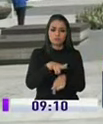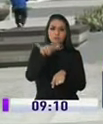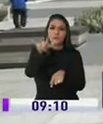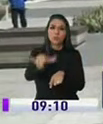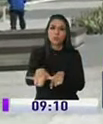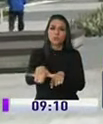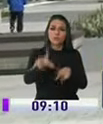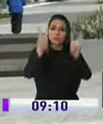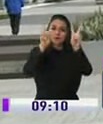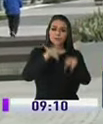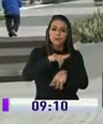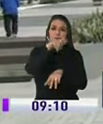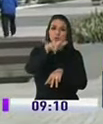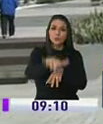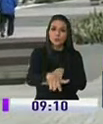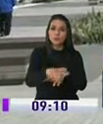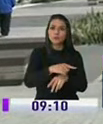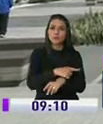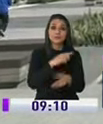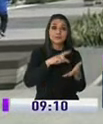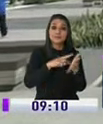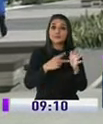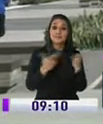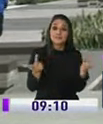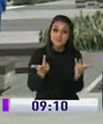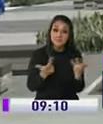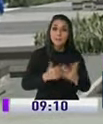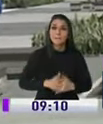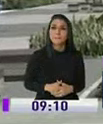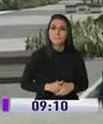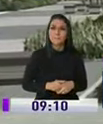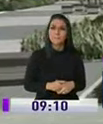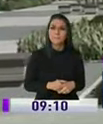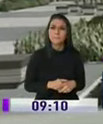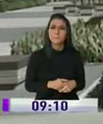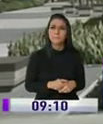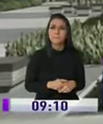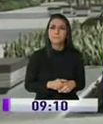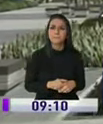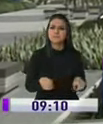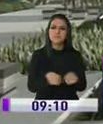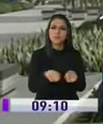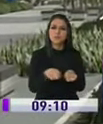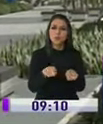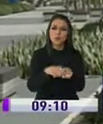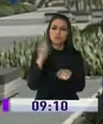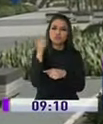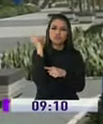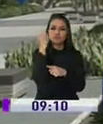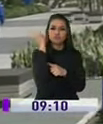con el tema de aviación, y esta representa de cierta forma un tema de un helicóptero, un arte realizado por